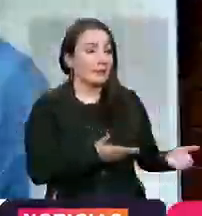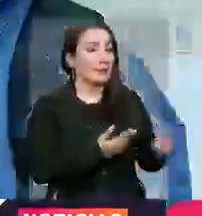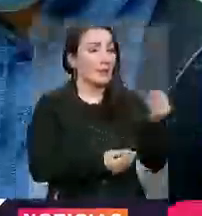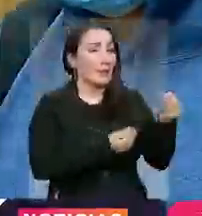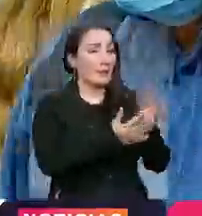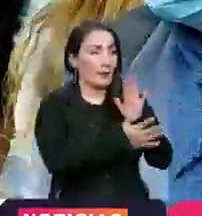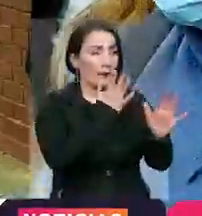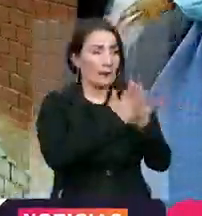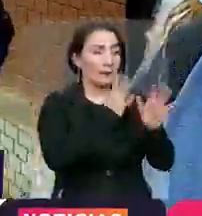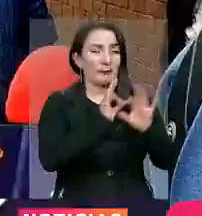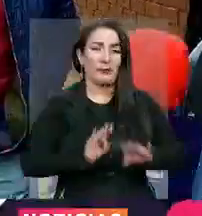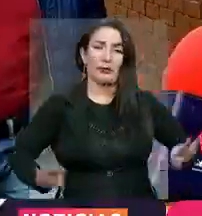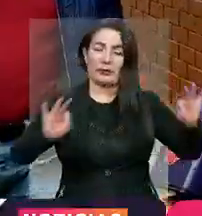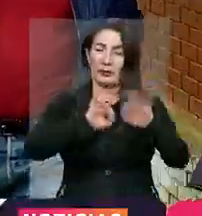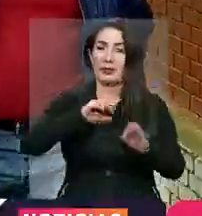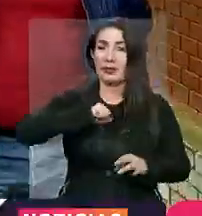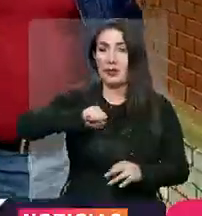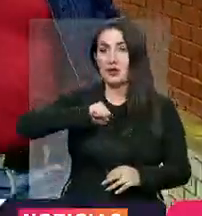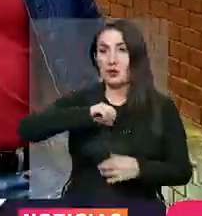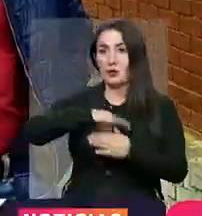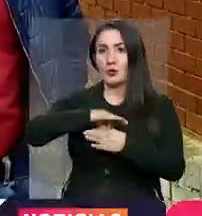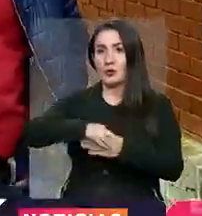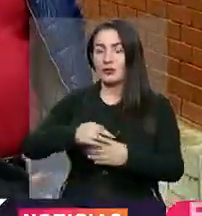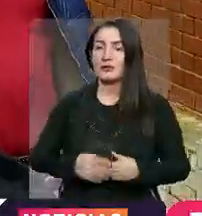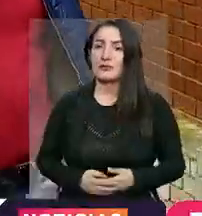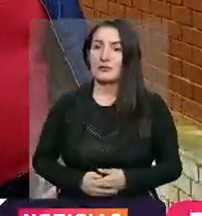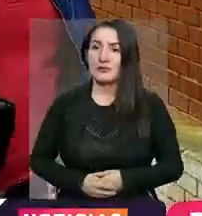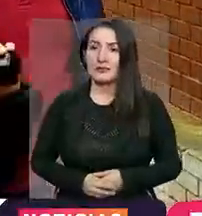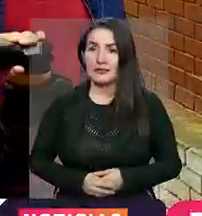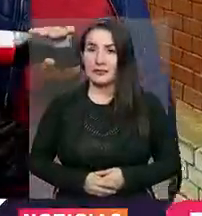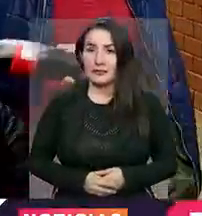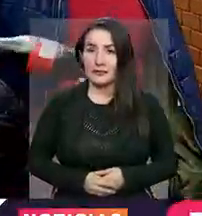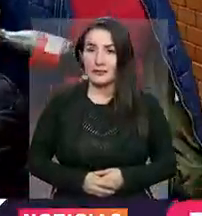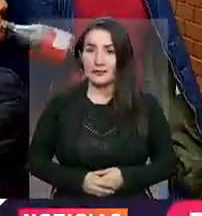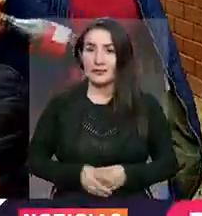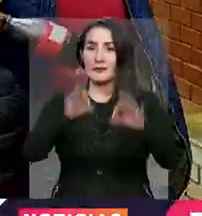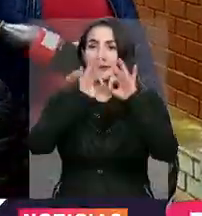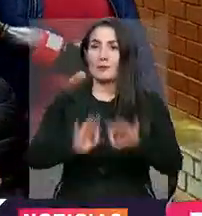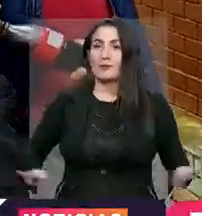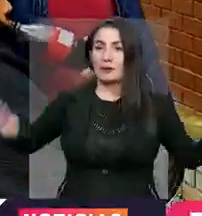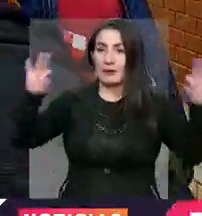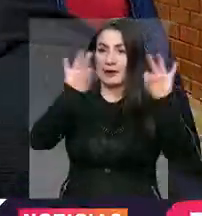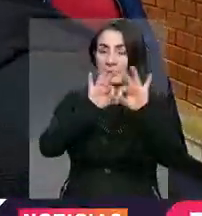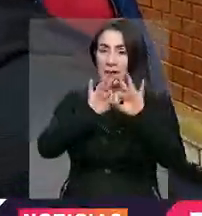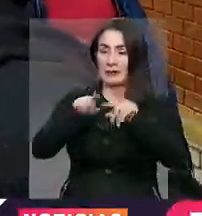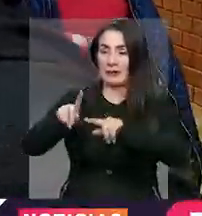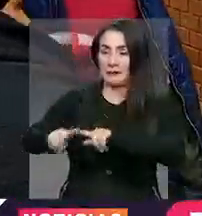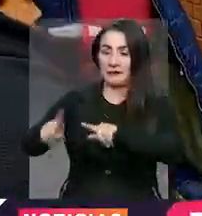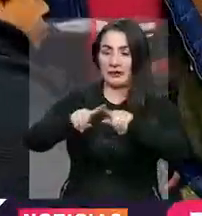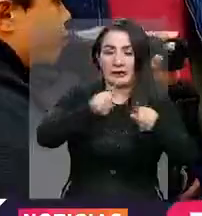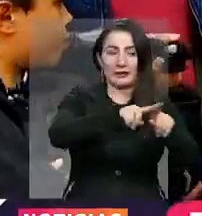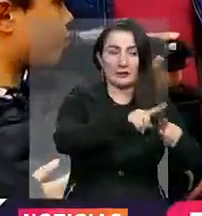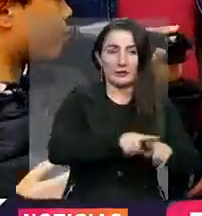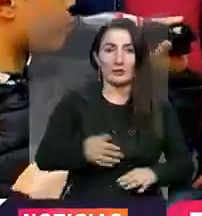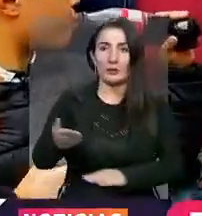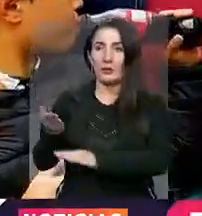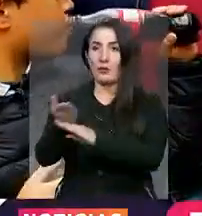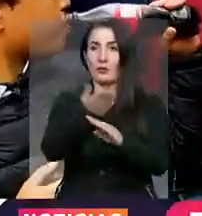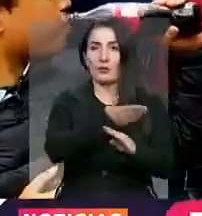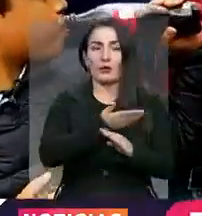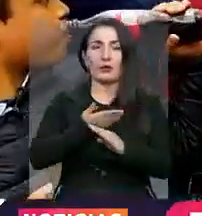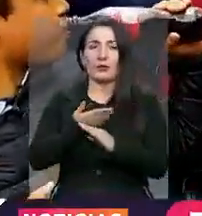esa importancia para ejercer el derecho al voto? Buenas tardes. La importancia es que hay que tener en cuenta que hay diferentes propuestas de